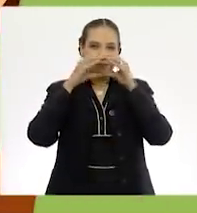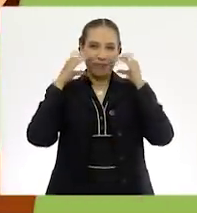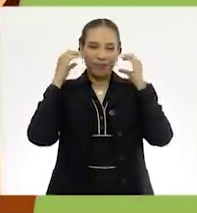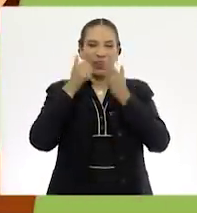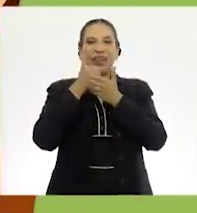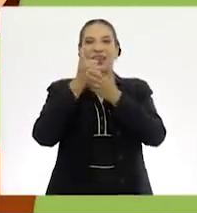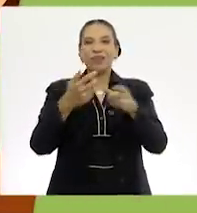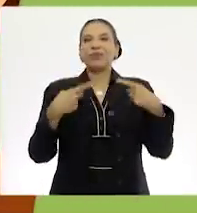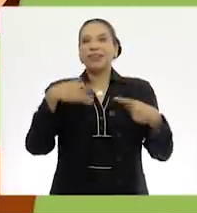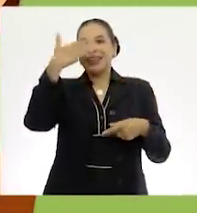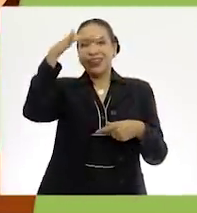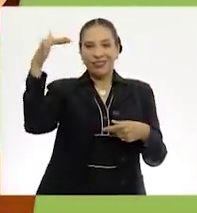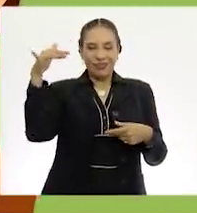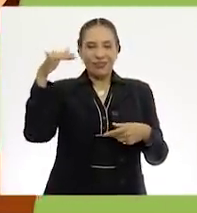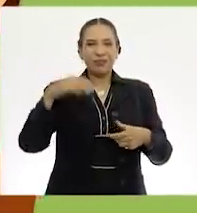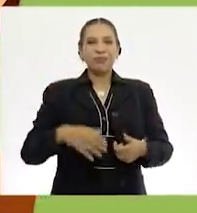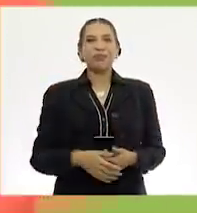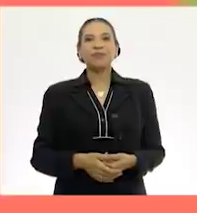Con ayuda de un adulto.